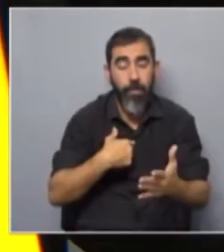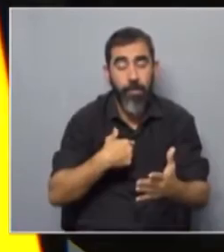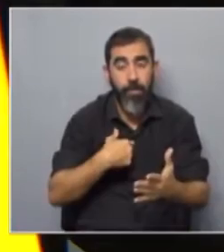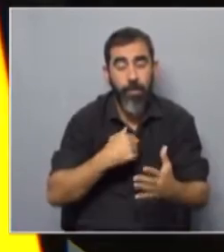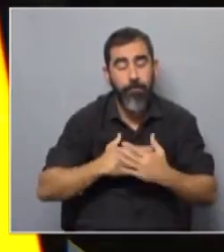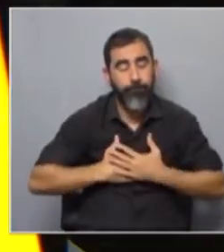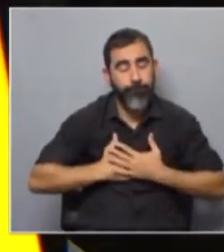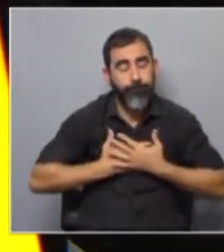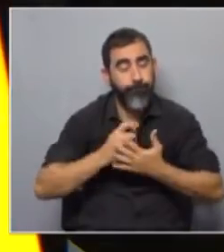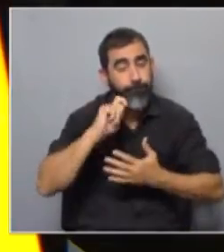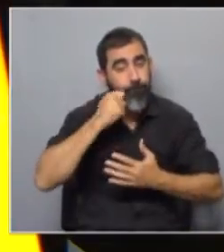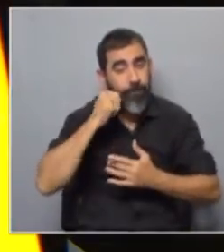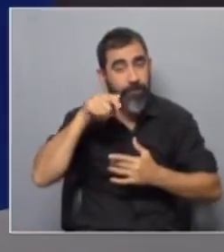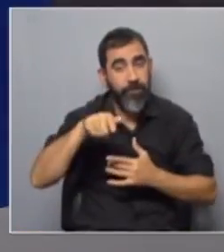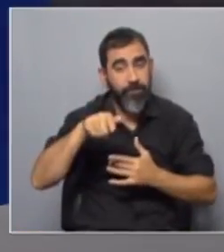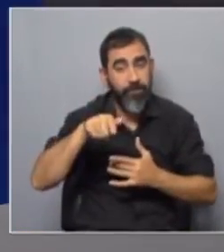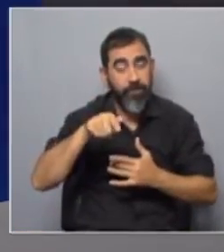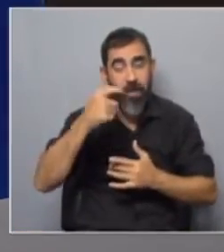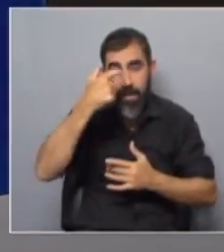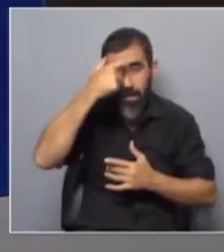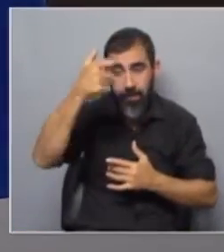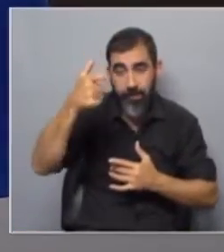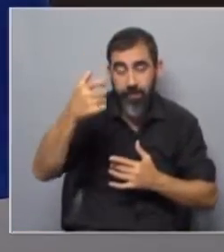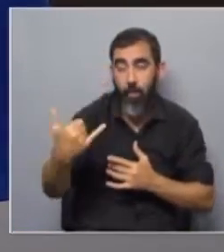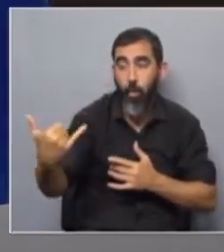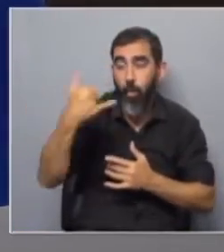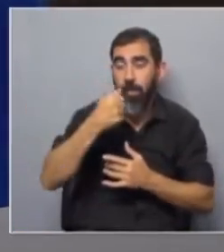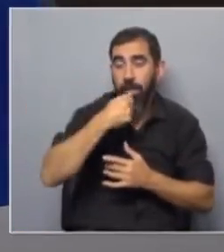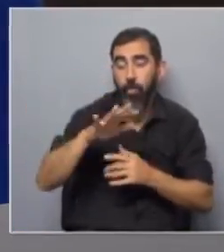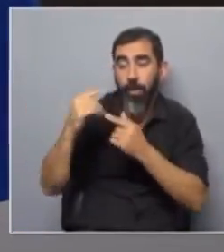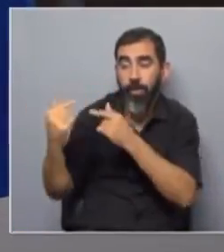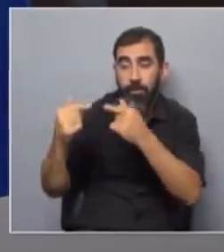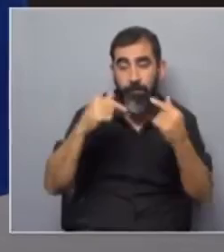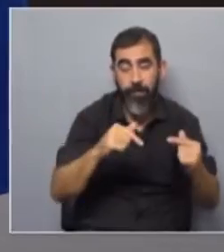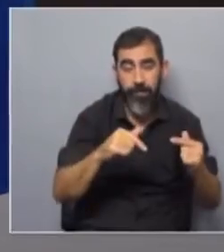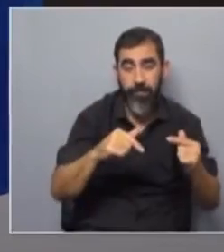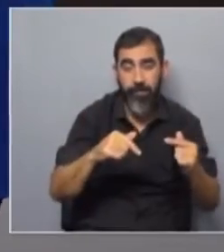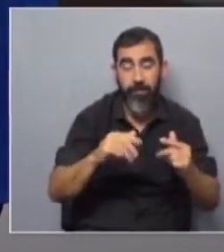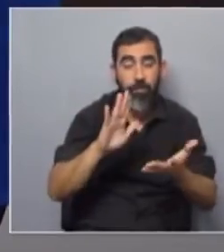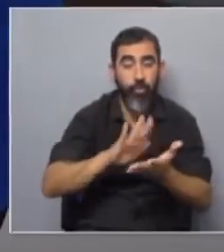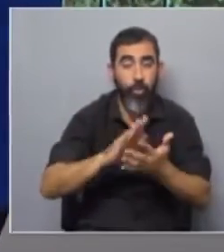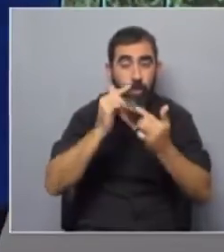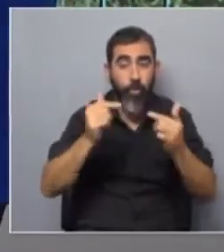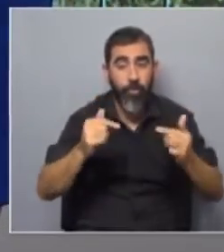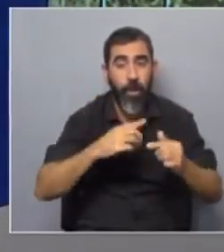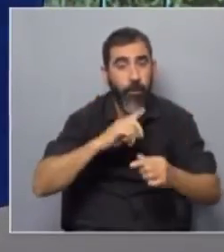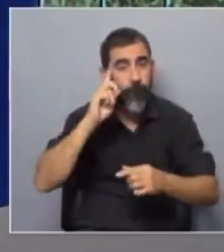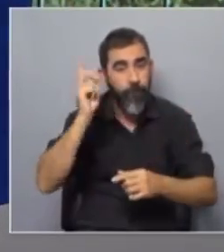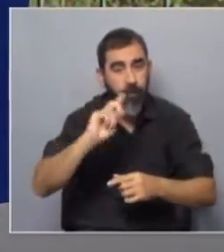mucha emoción esto de que la ciencia nos cuente una historia distinta sobre cosas que no